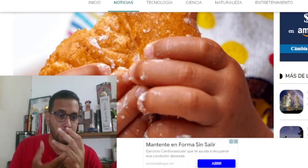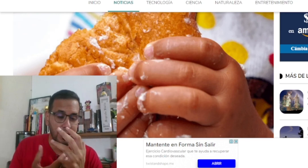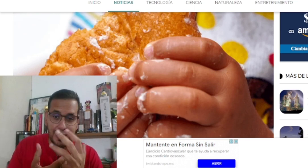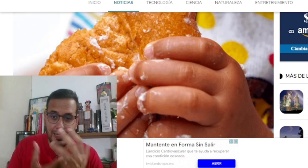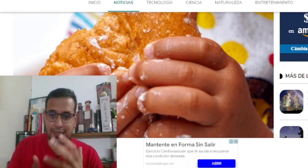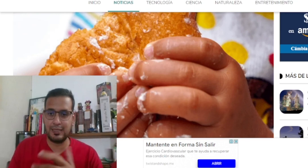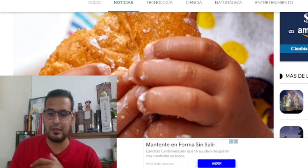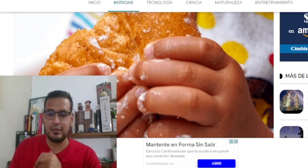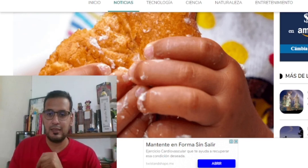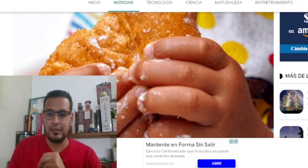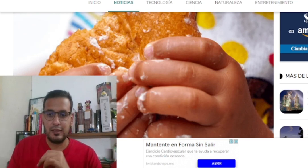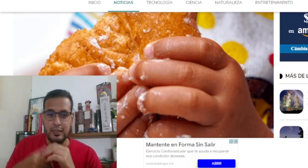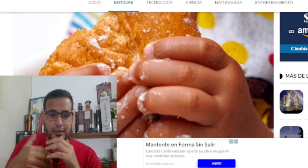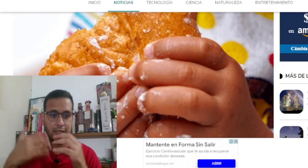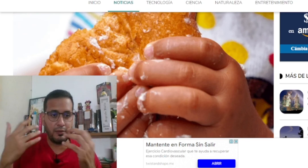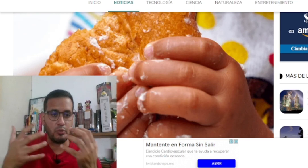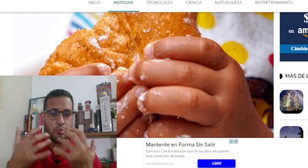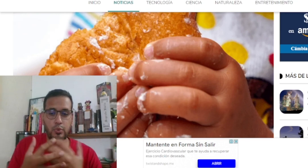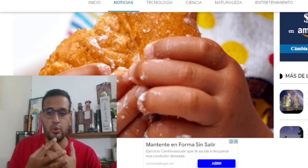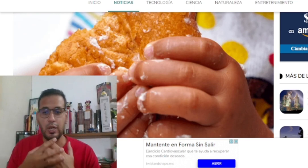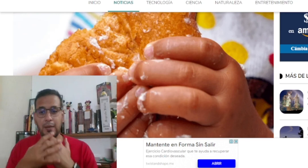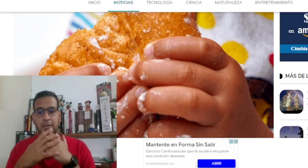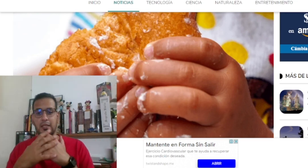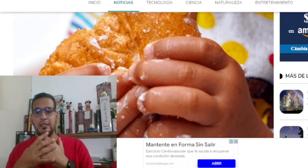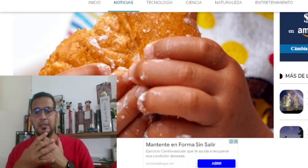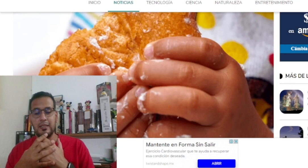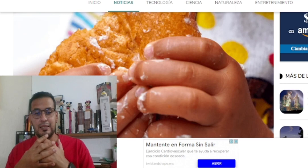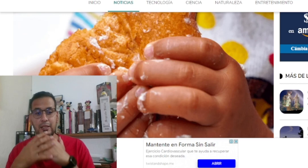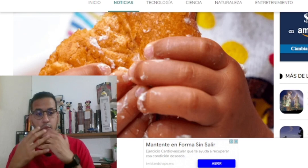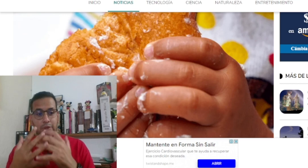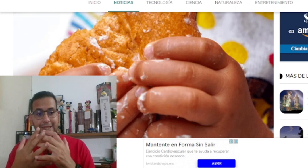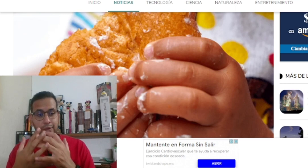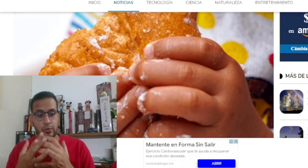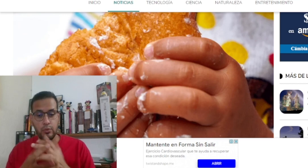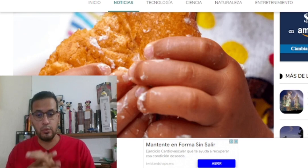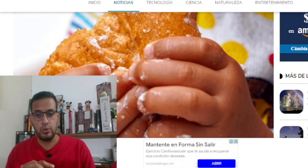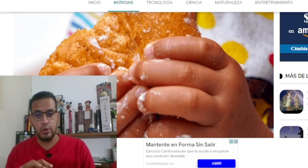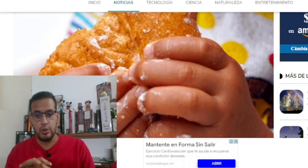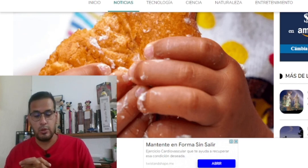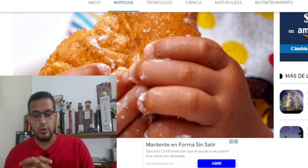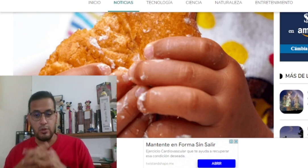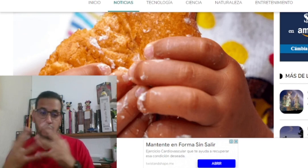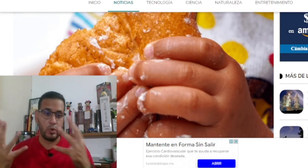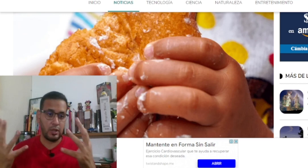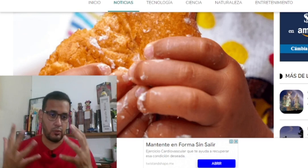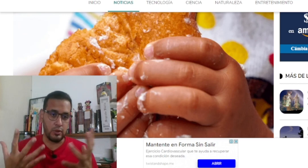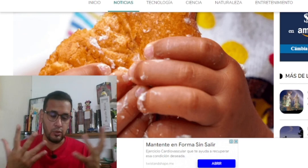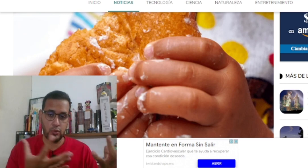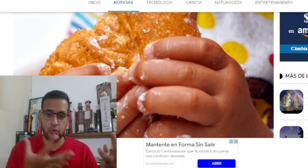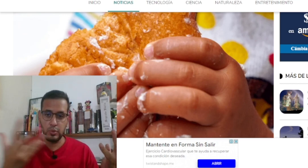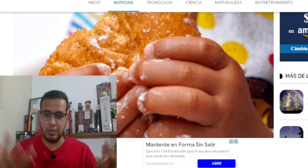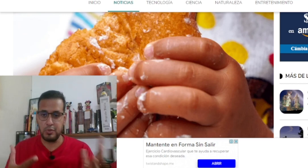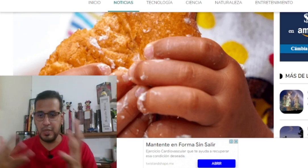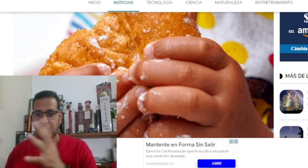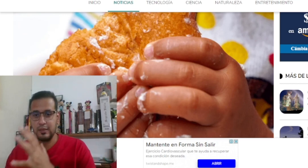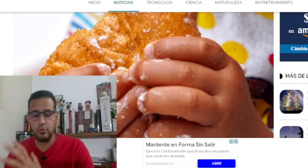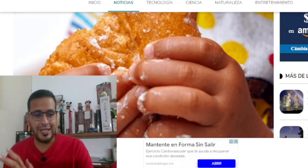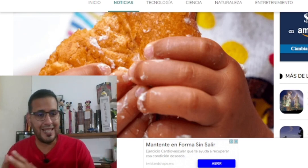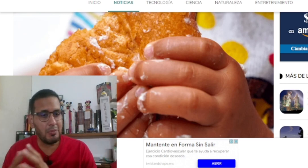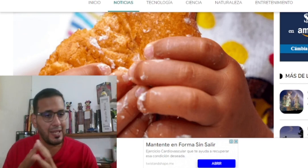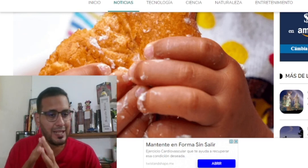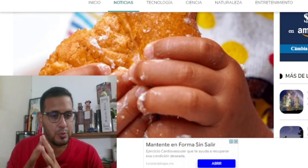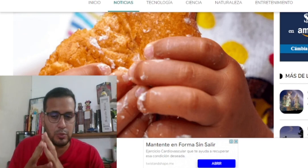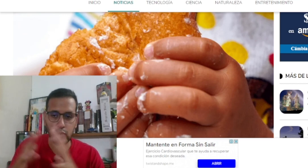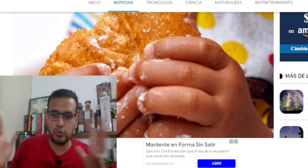desde los kinder, debería de haber un programa de nutrición. Yo recuerdo cuando yo estuve en la primaria, en la